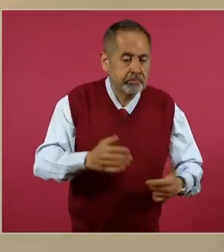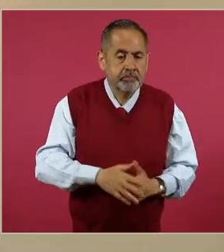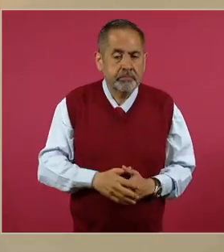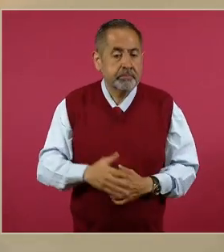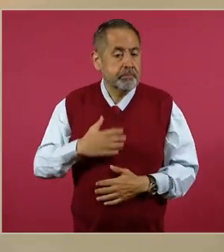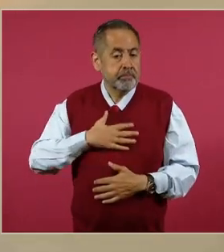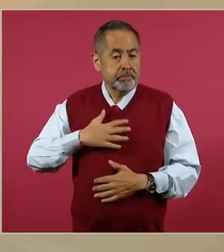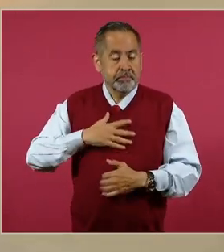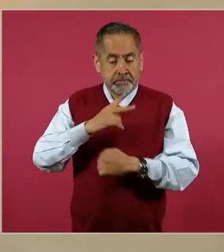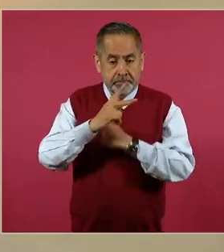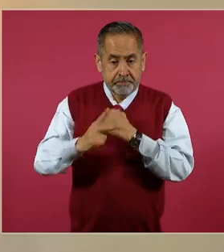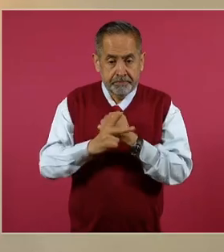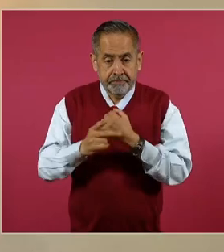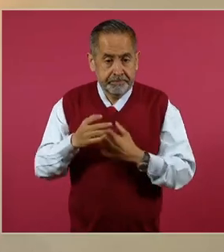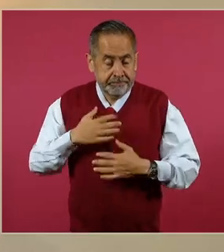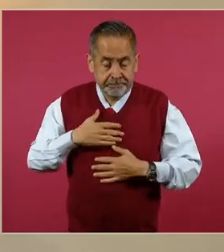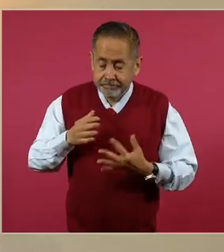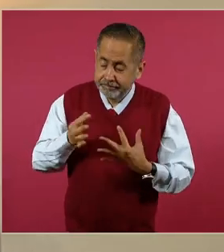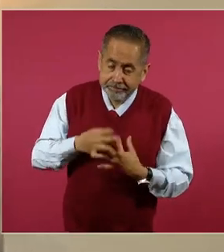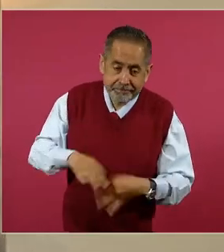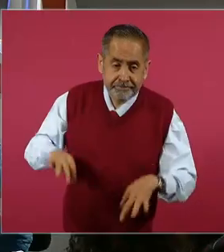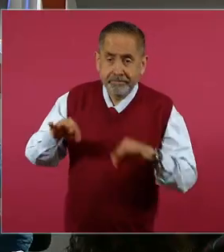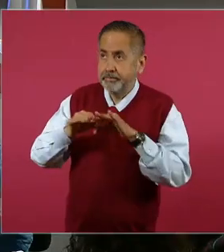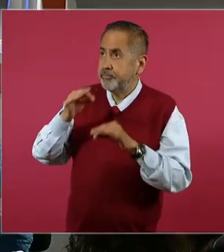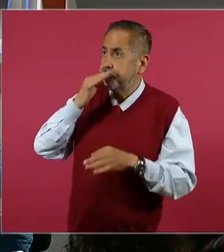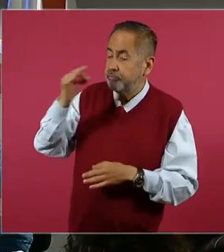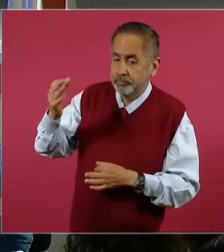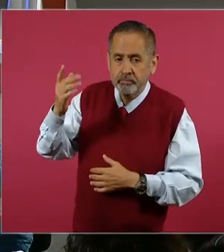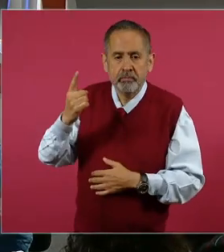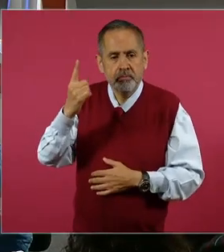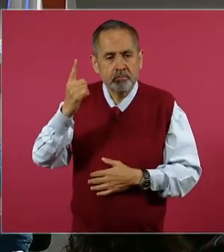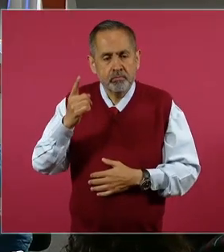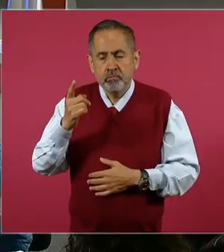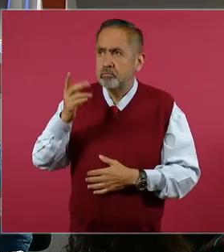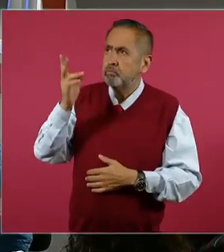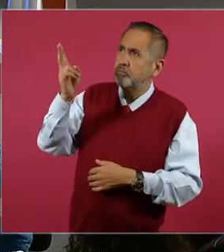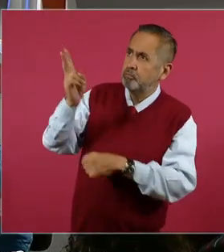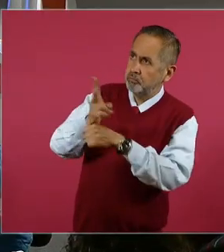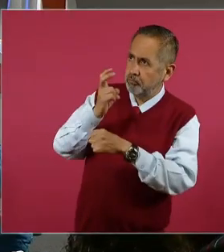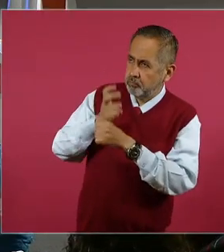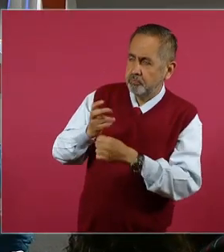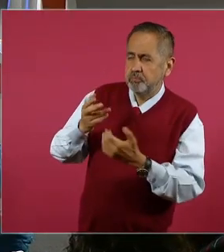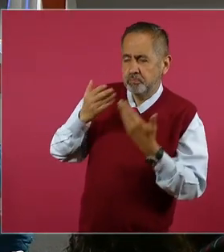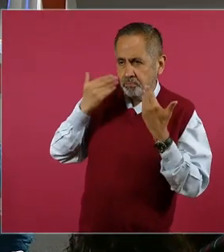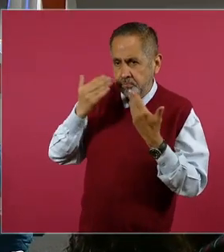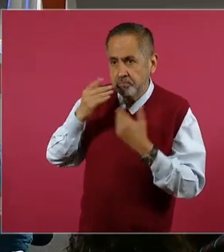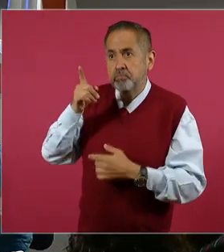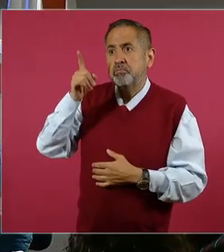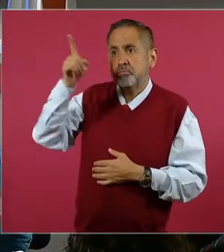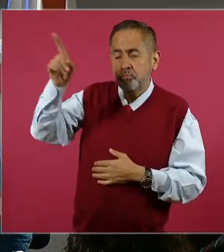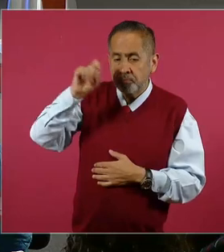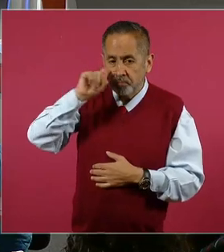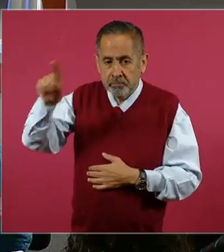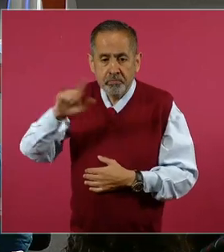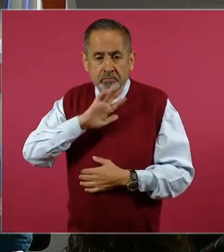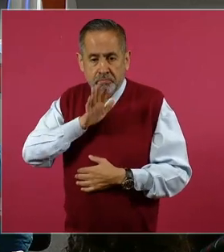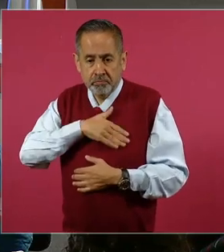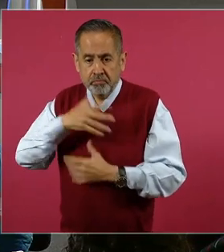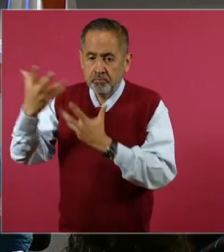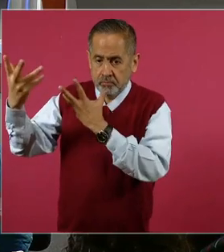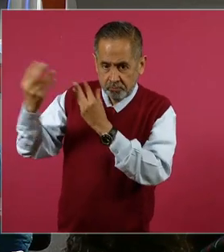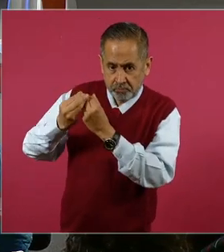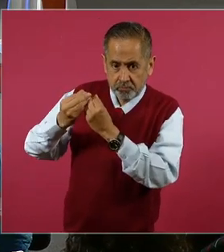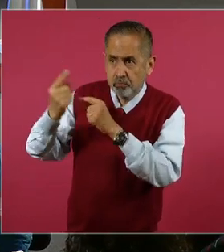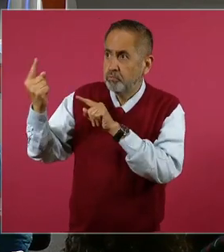es de fundamental importancia, señor, invitar al Estado español a que sea partícipe de